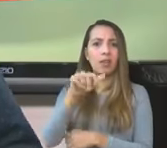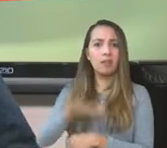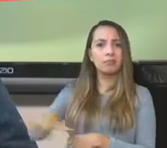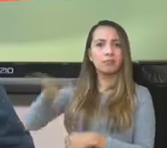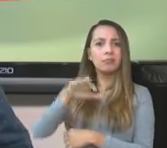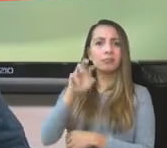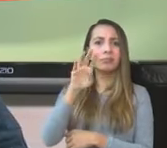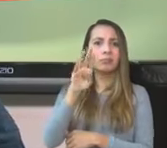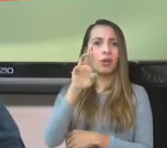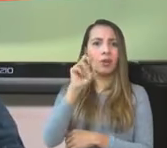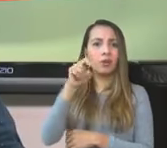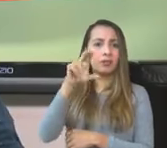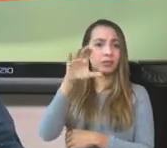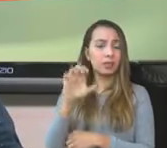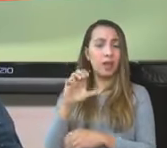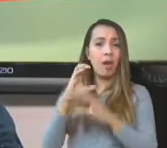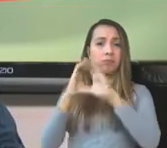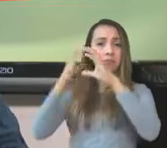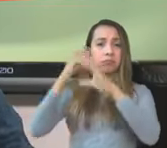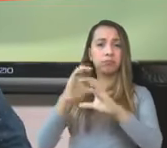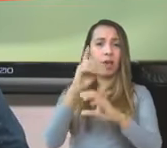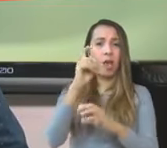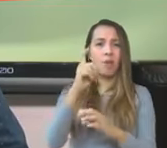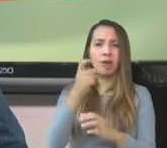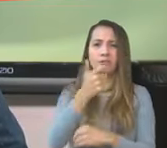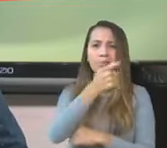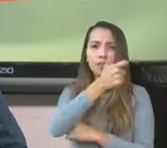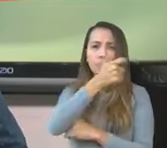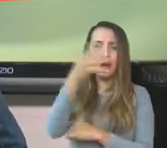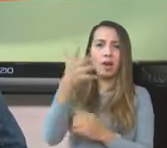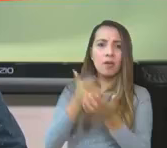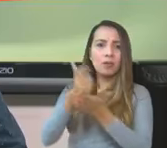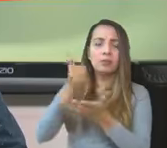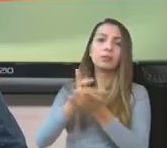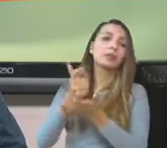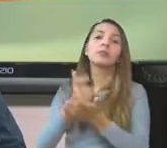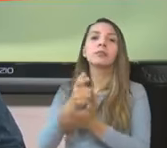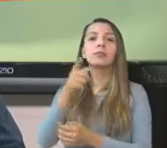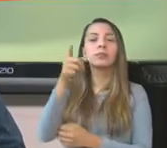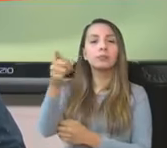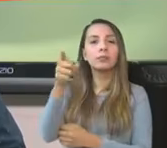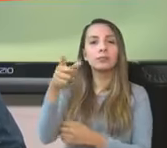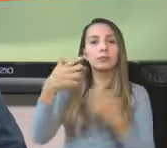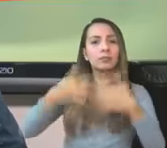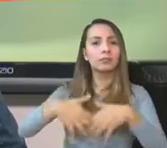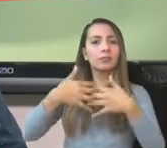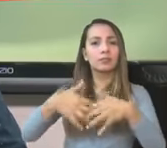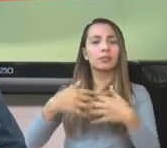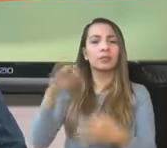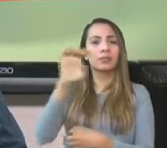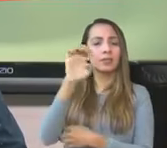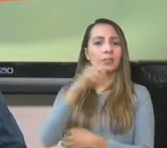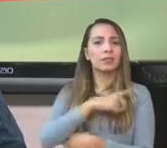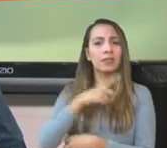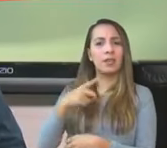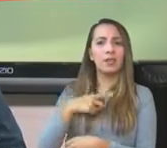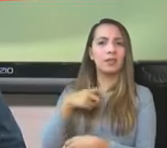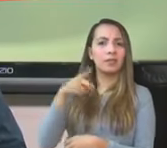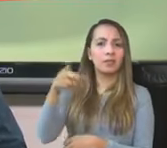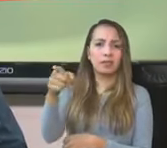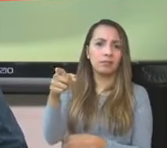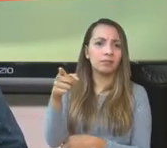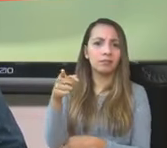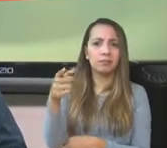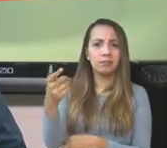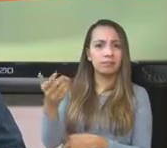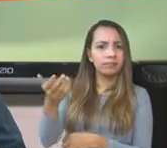las pipas carísimas, dice Carlos Maciel, Aguas de Ensenada merece expropiación, o sea, la desaladora,